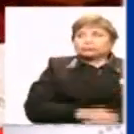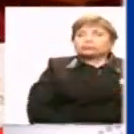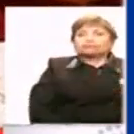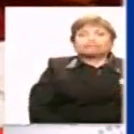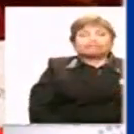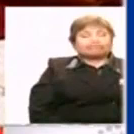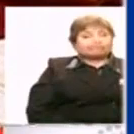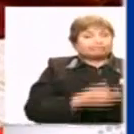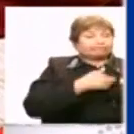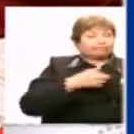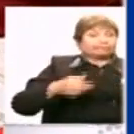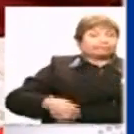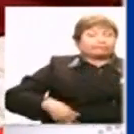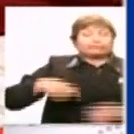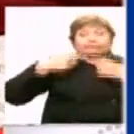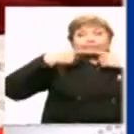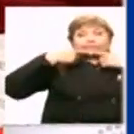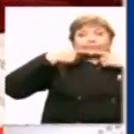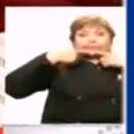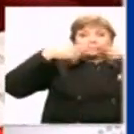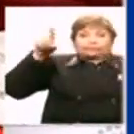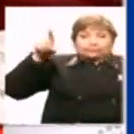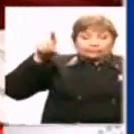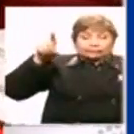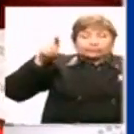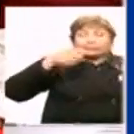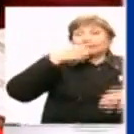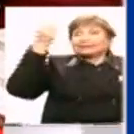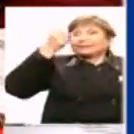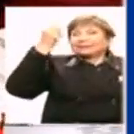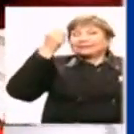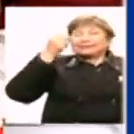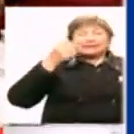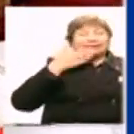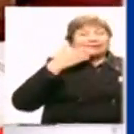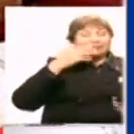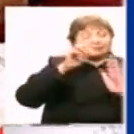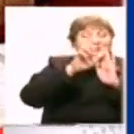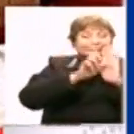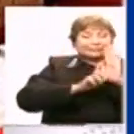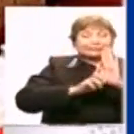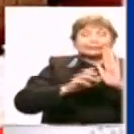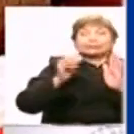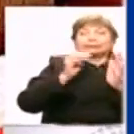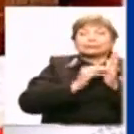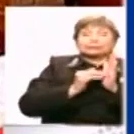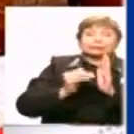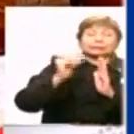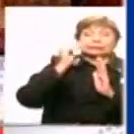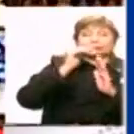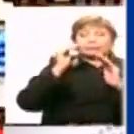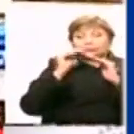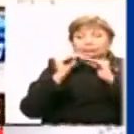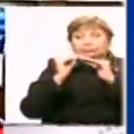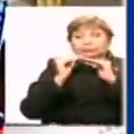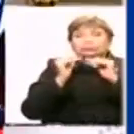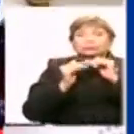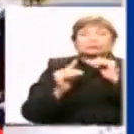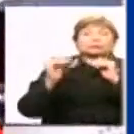en realidad, Betsy, yo lo que he podido, yo he tomado distancia por unos días por temas